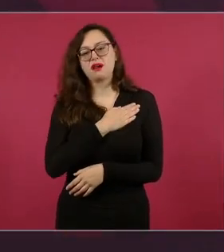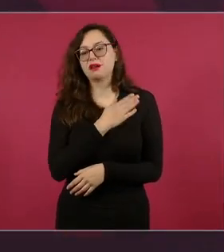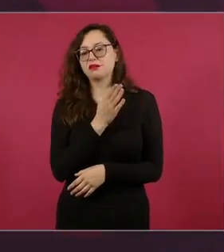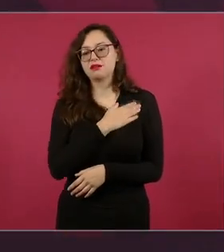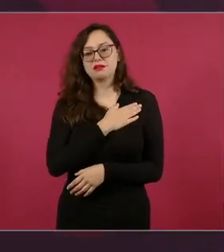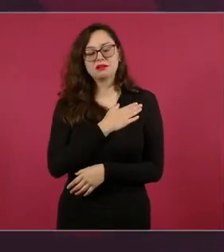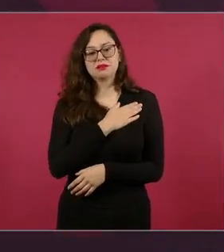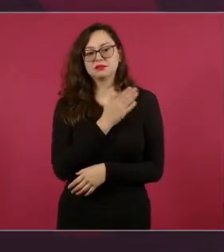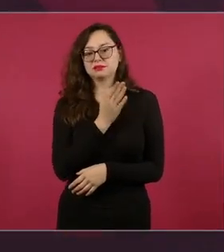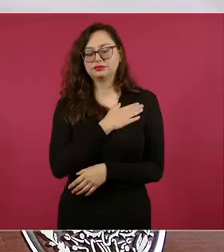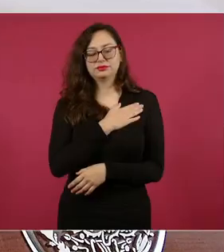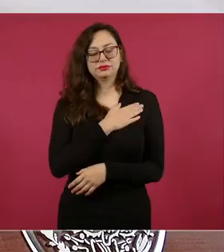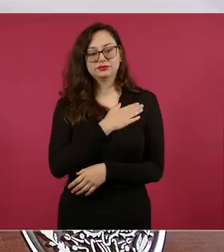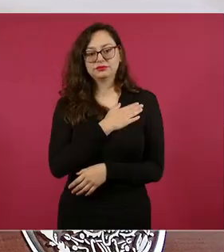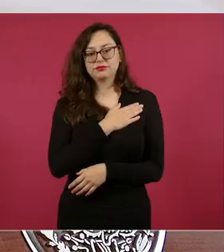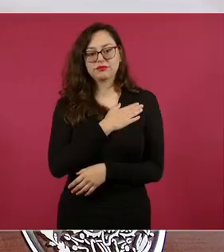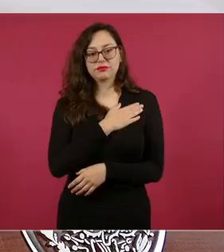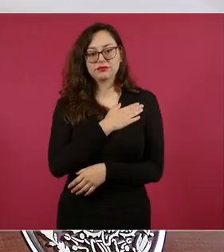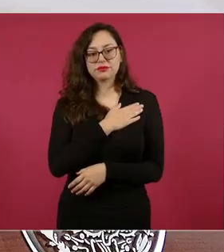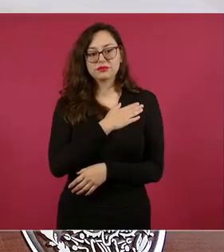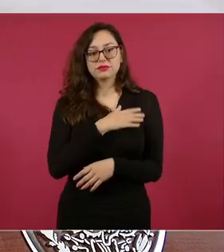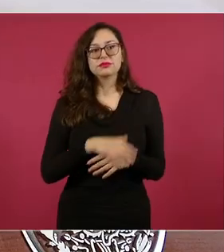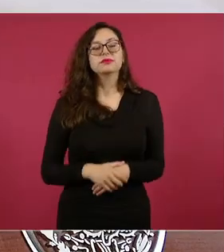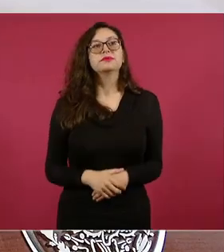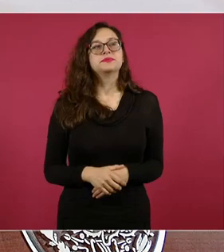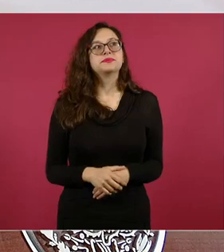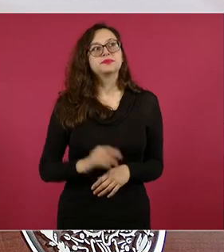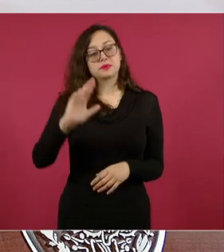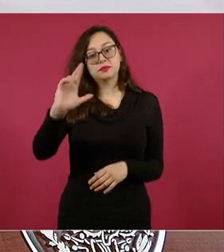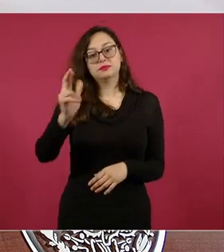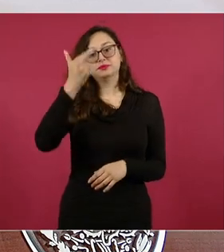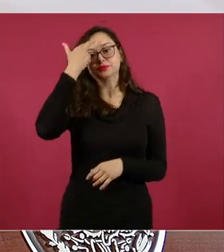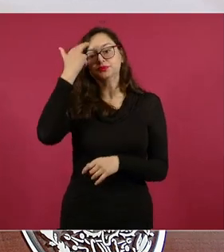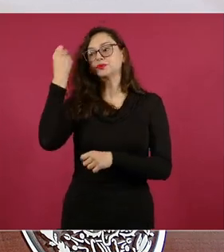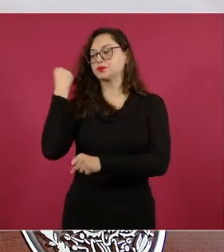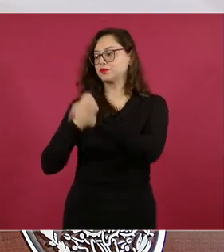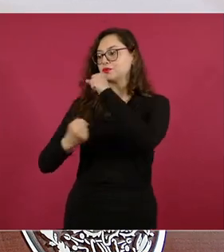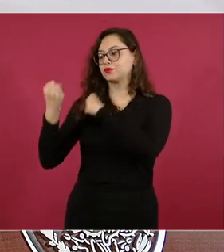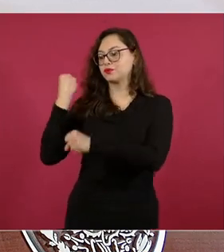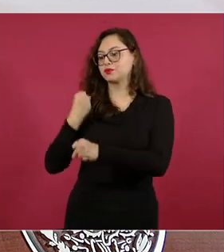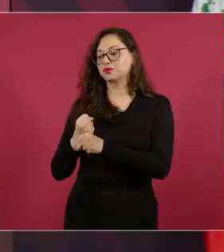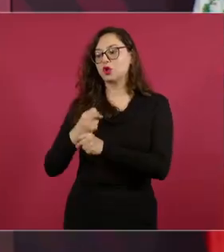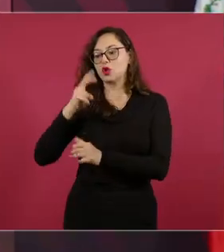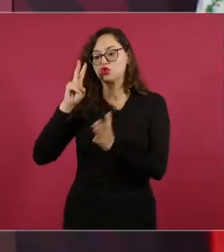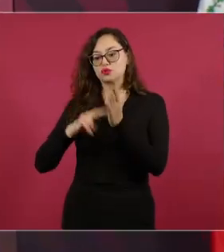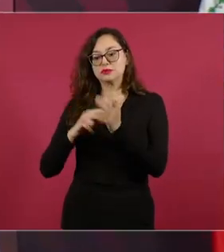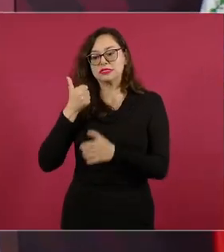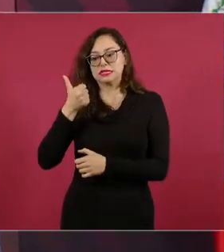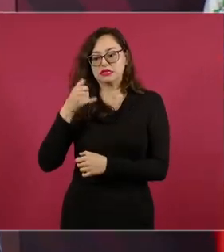después de la elección del 2006, fue un fraude, fue muy duro,